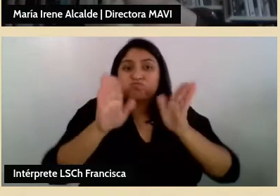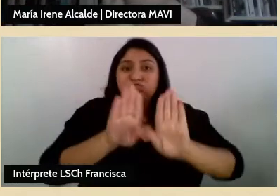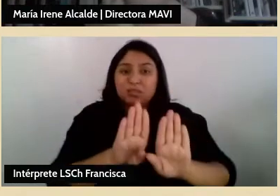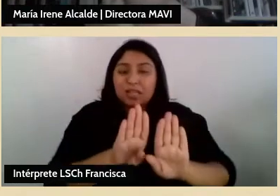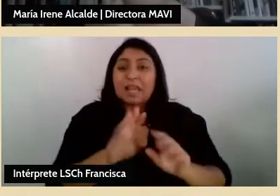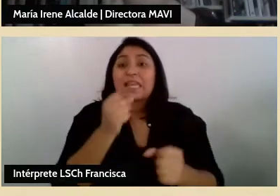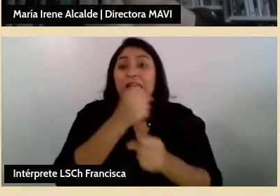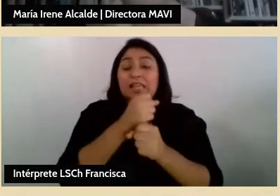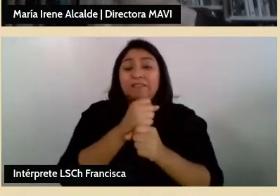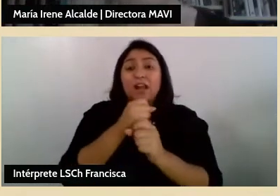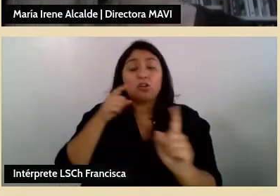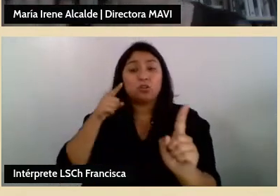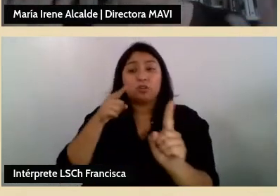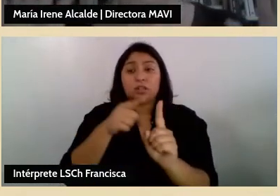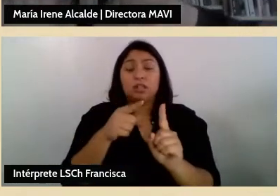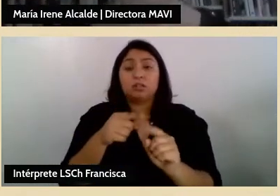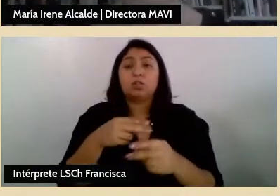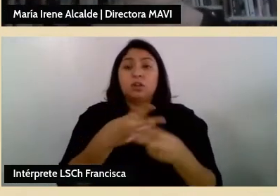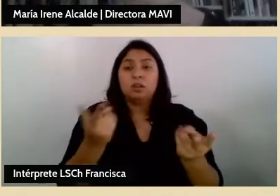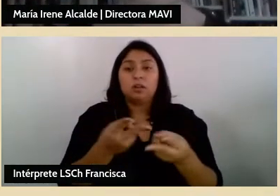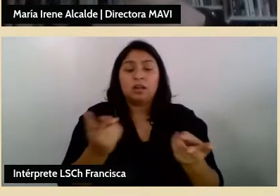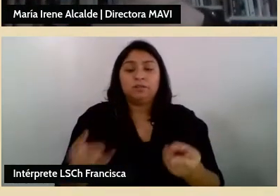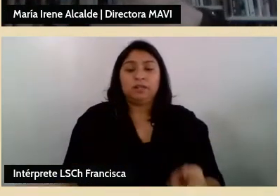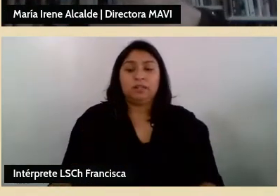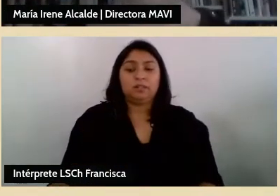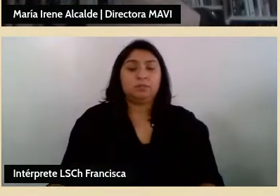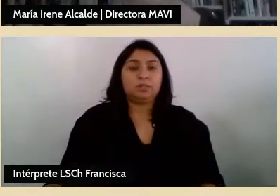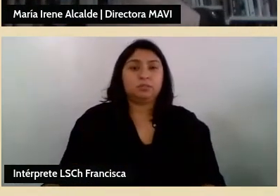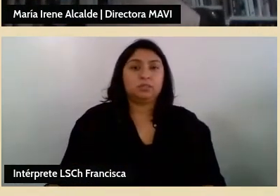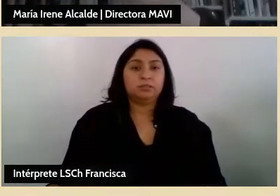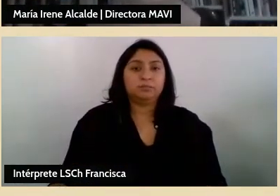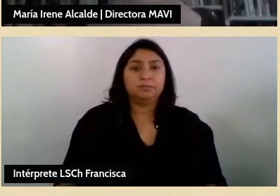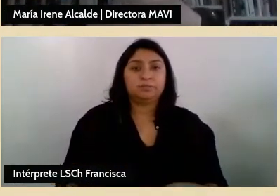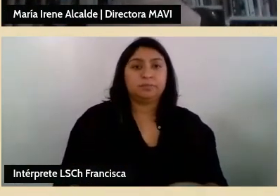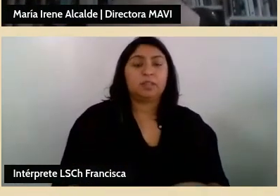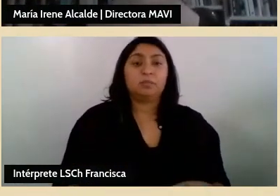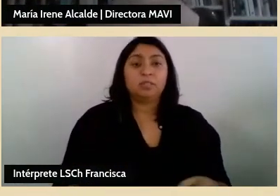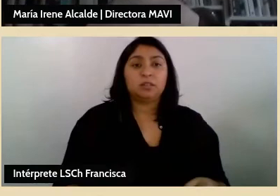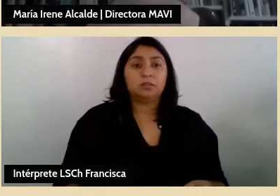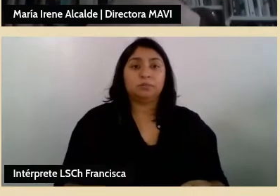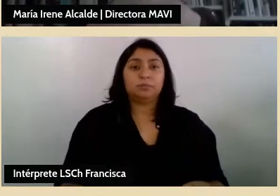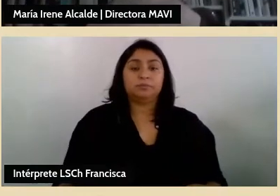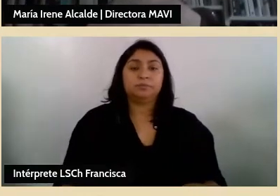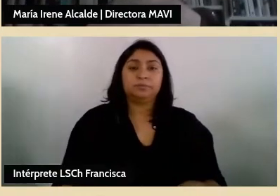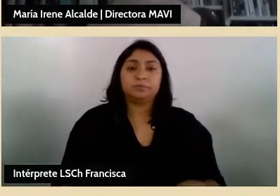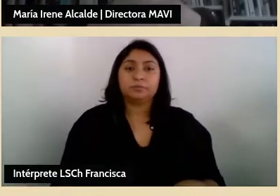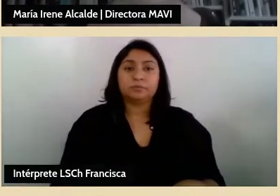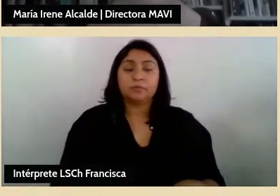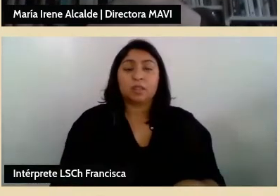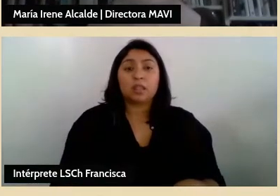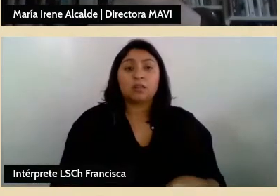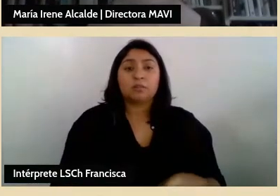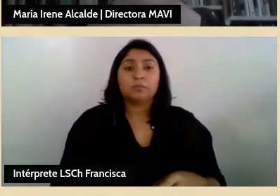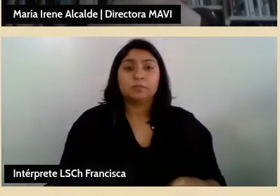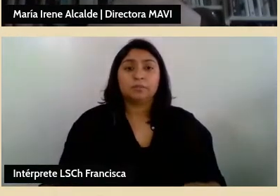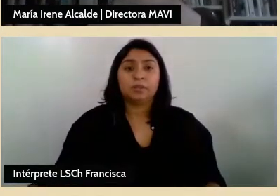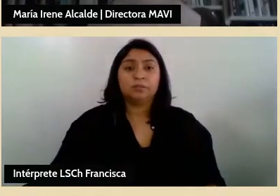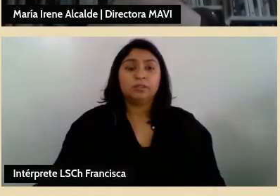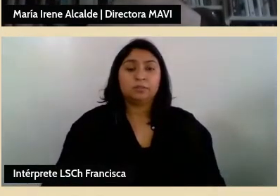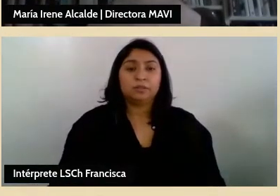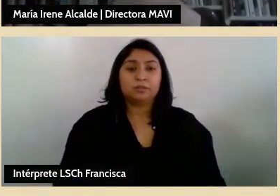el público, con las comunidades, que resulta ser el fin último de lo que hacemos. Y claro,